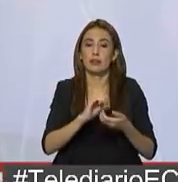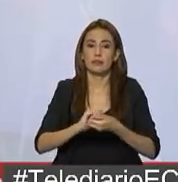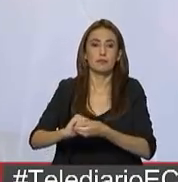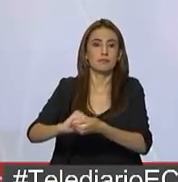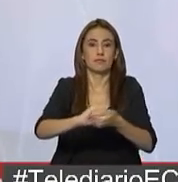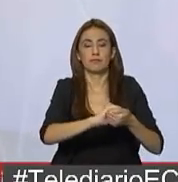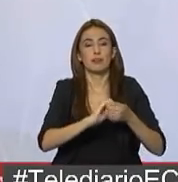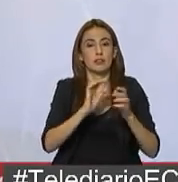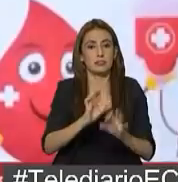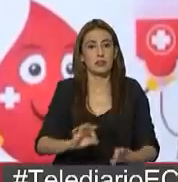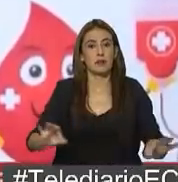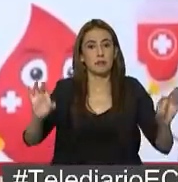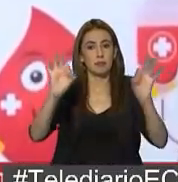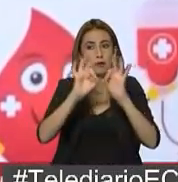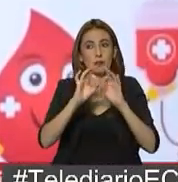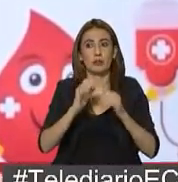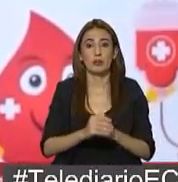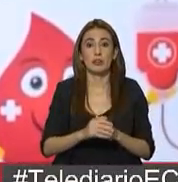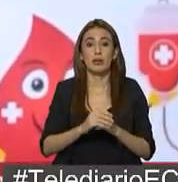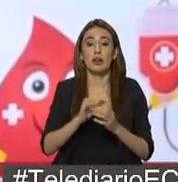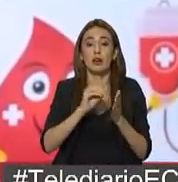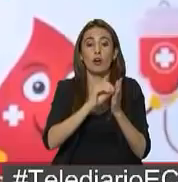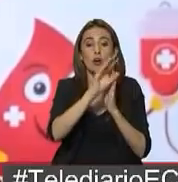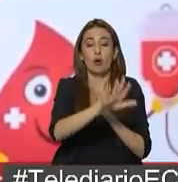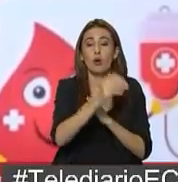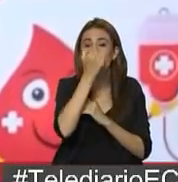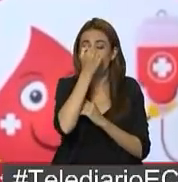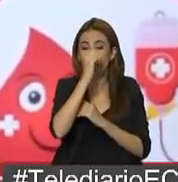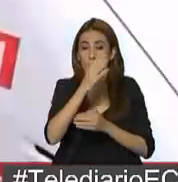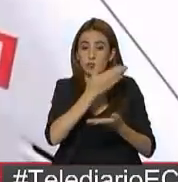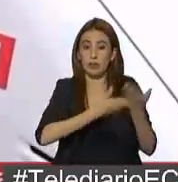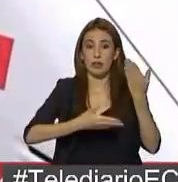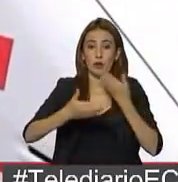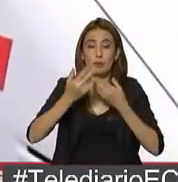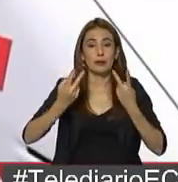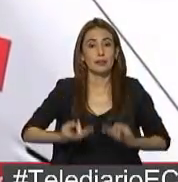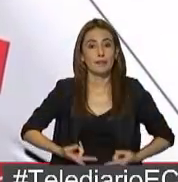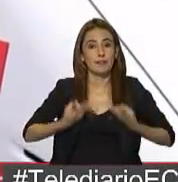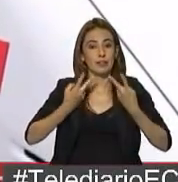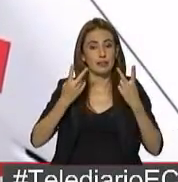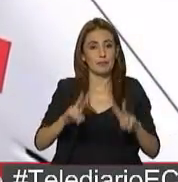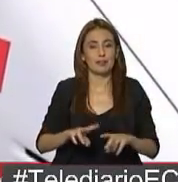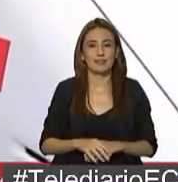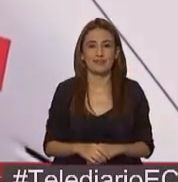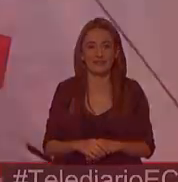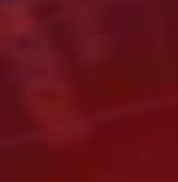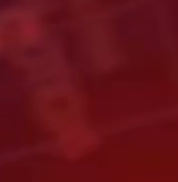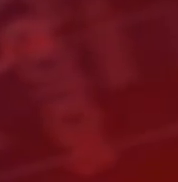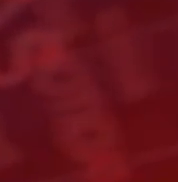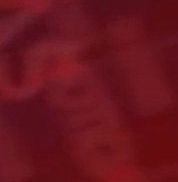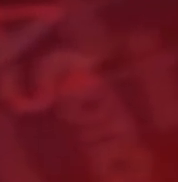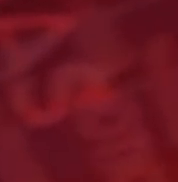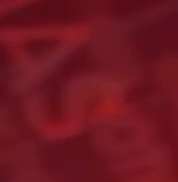solidario que salva vidas. Dona sangre, comparte vida. Alex Llanos, Ecuador TV.